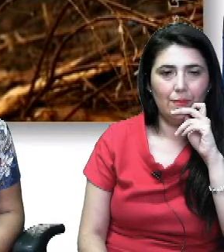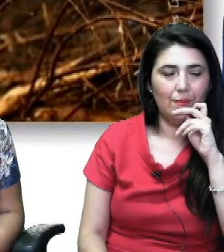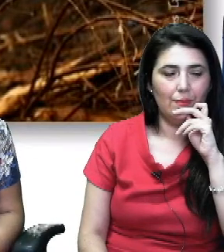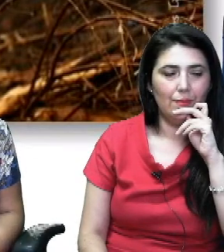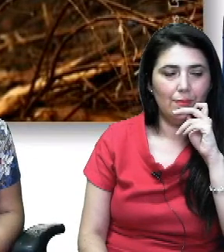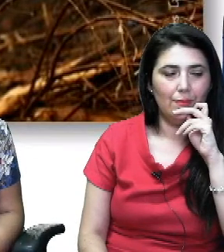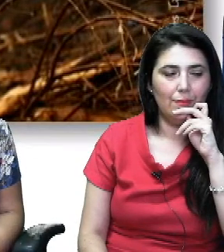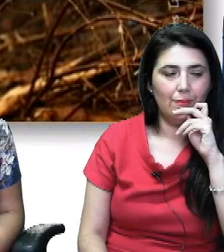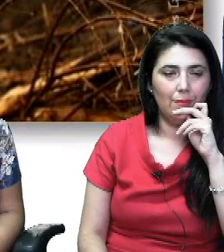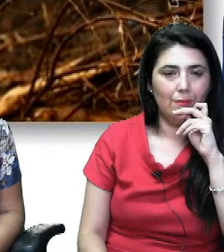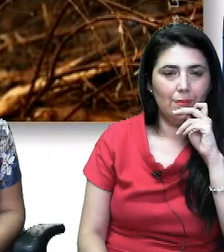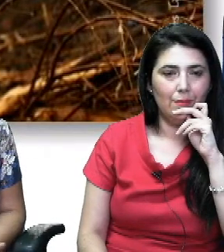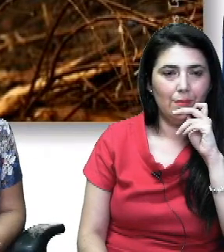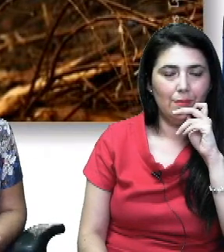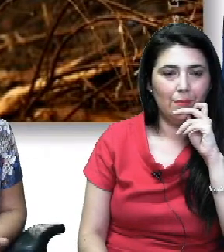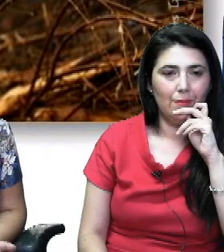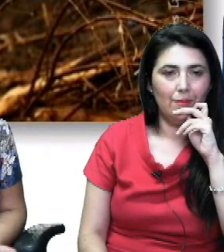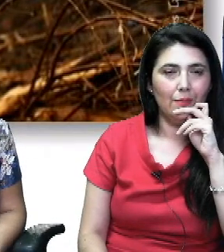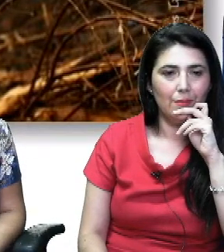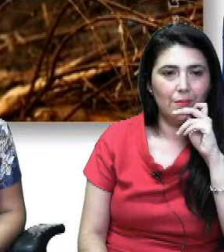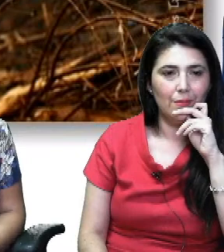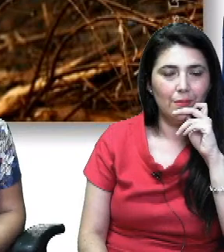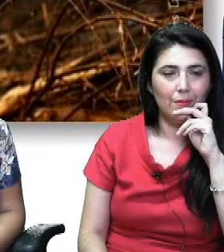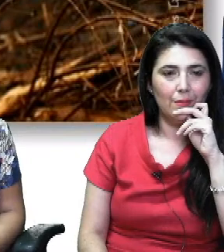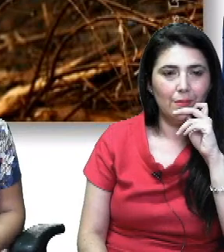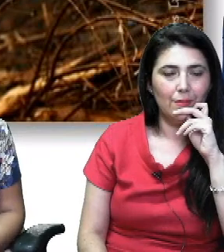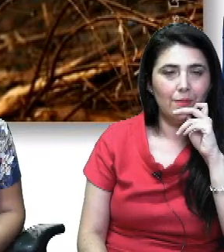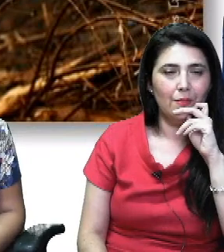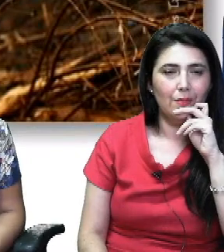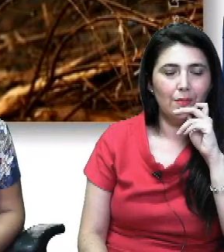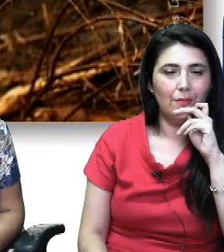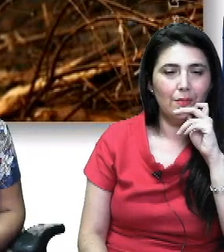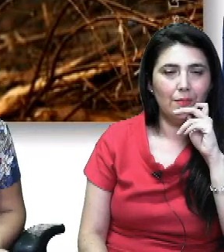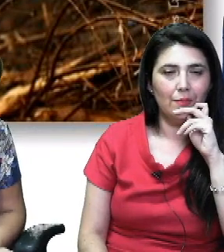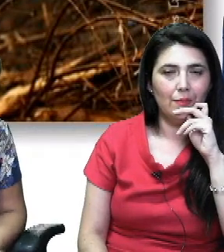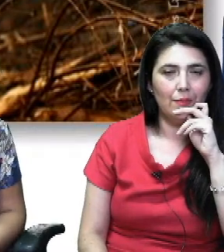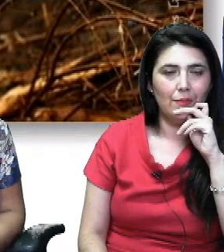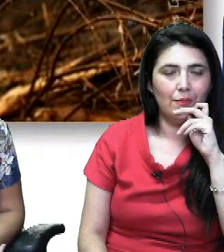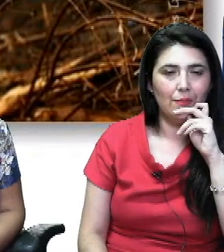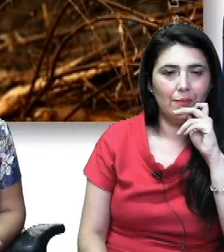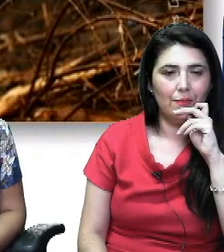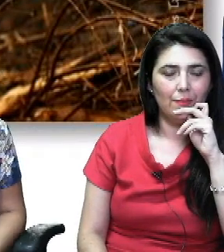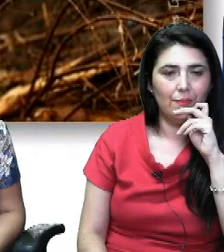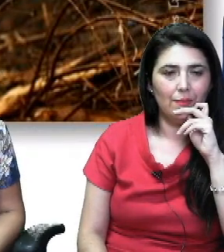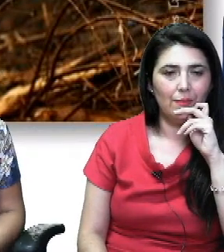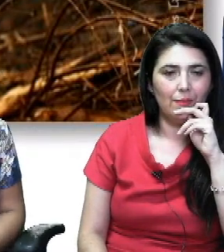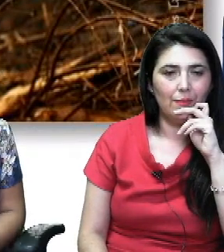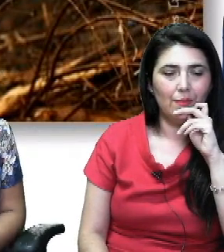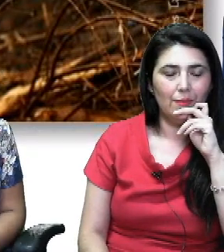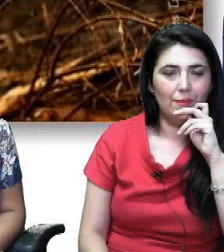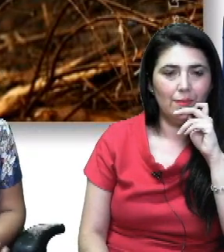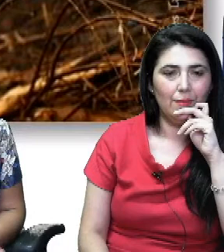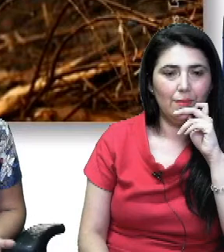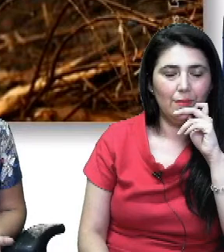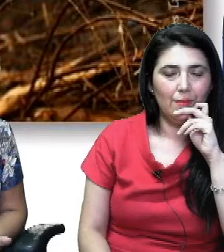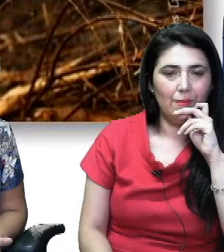implican estos eventos, estrategias de afrontamiento personales, colectivas, como la solidaridad, el apoyo mutuo.